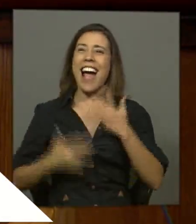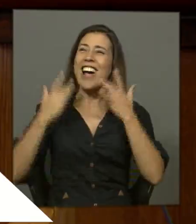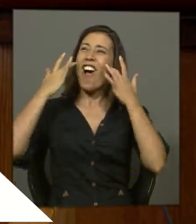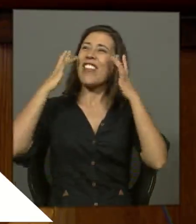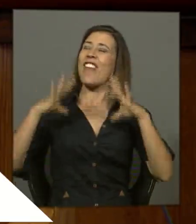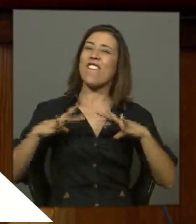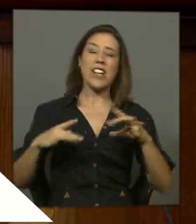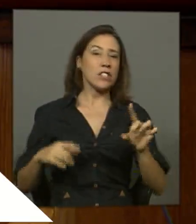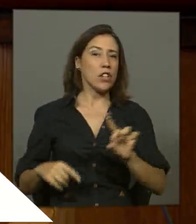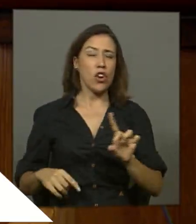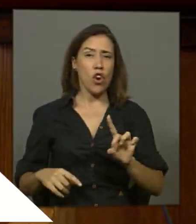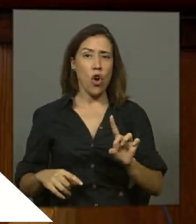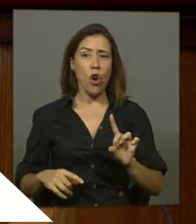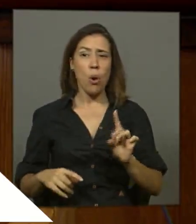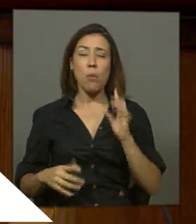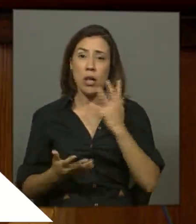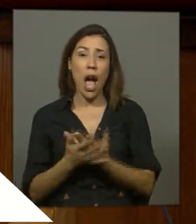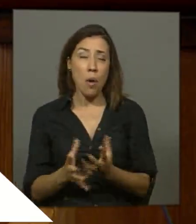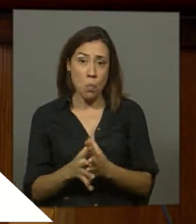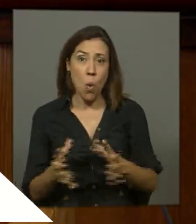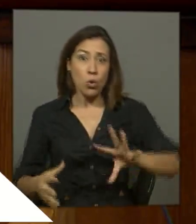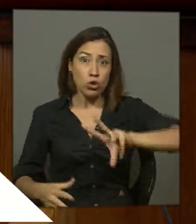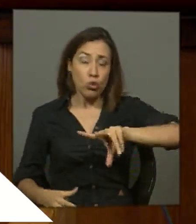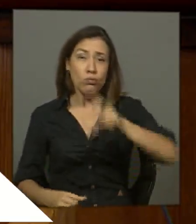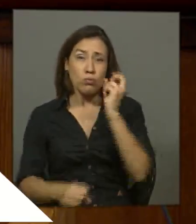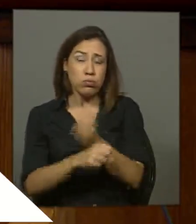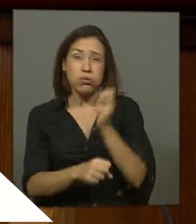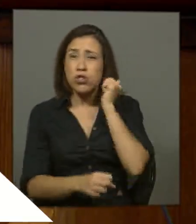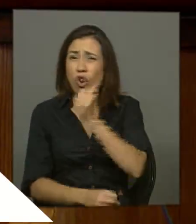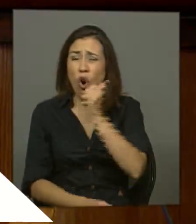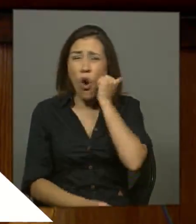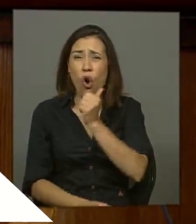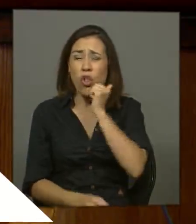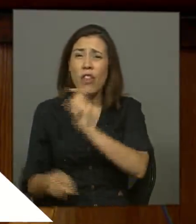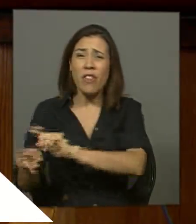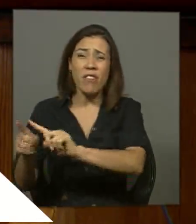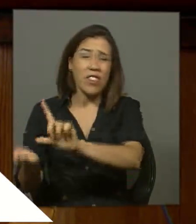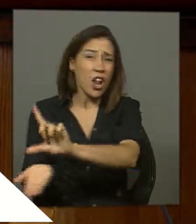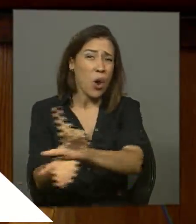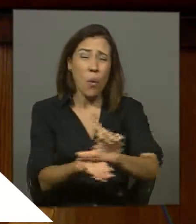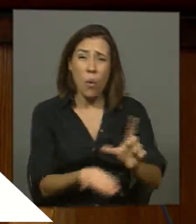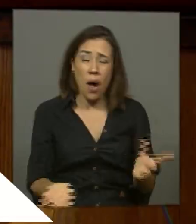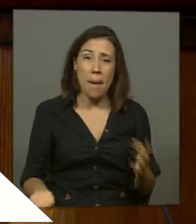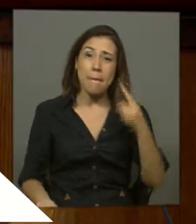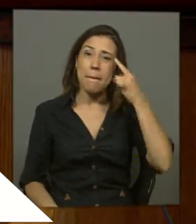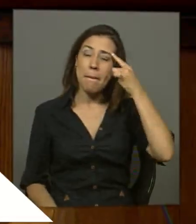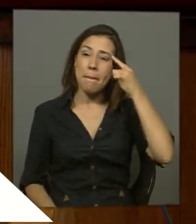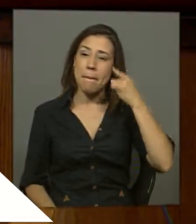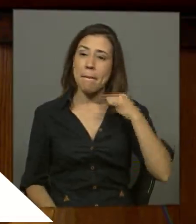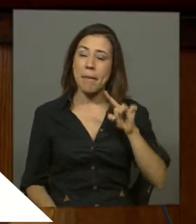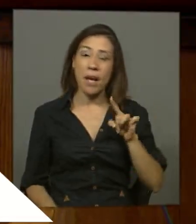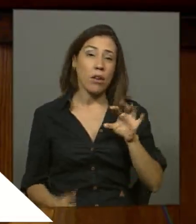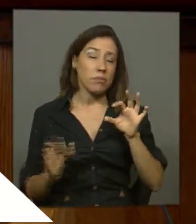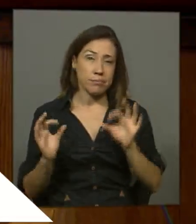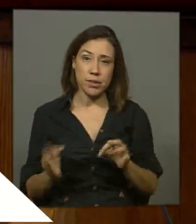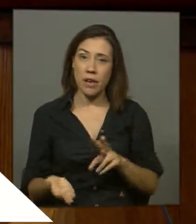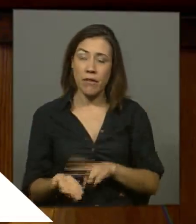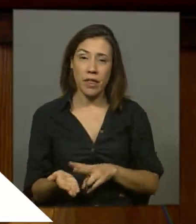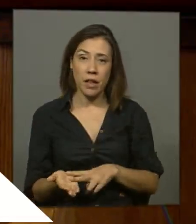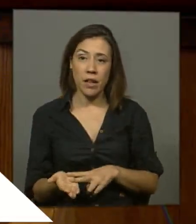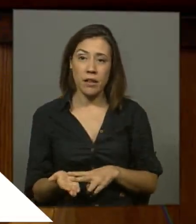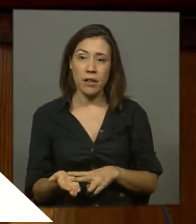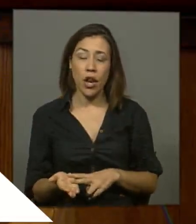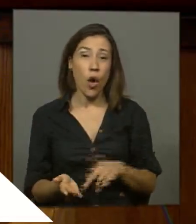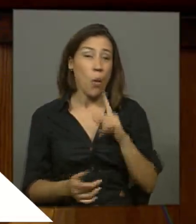feliz porque ocurren muchos delitos todos los días en todas partes pero es un hecho de que